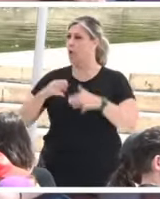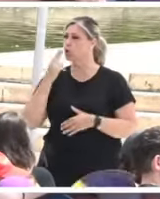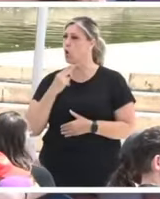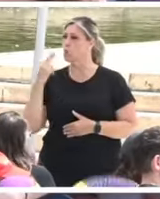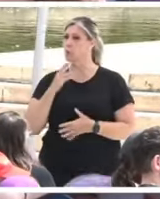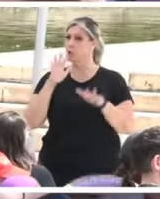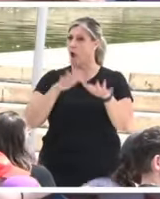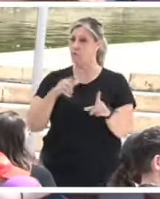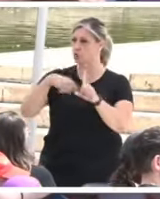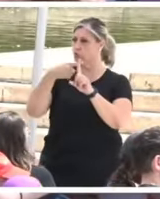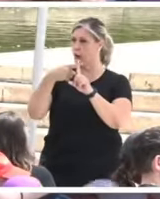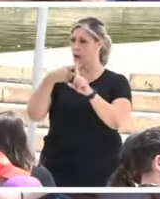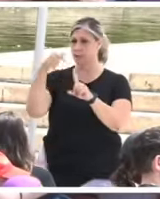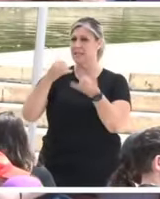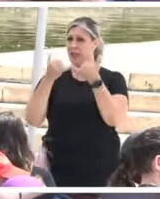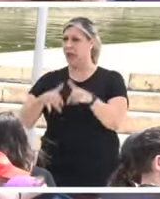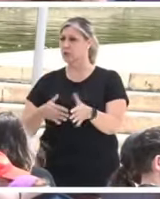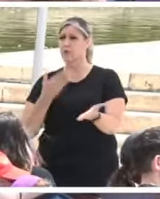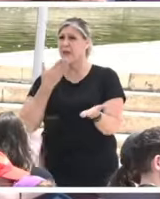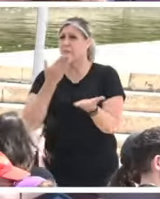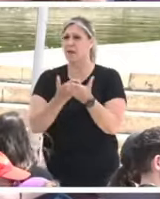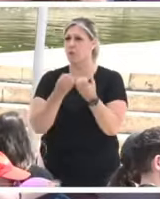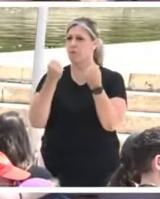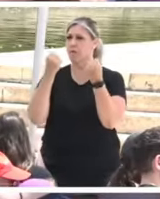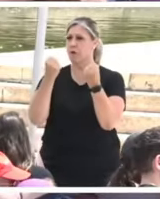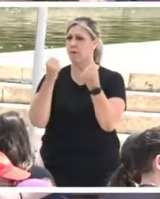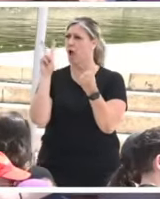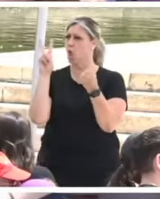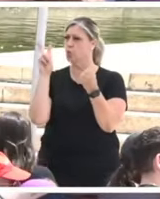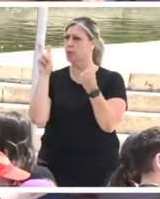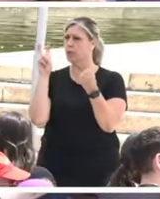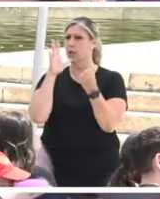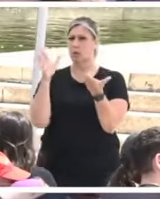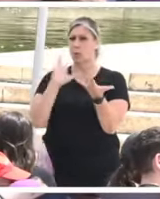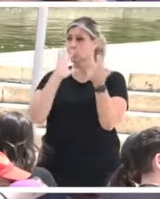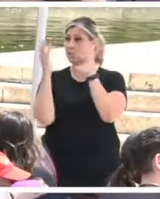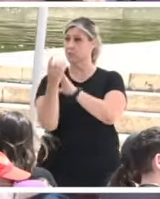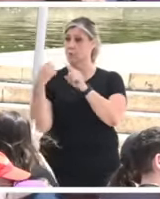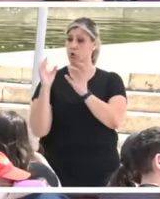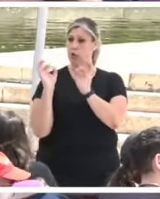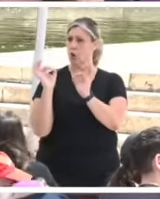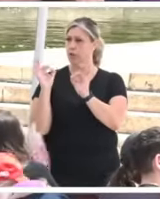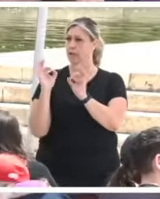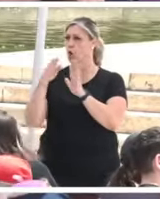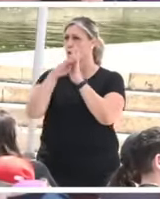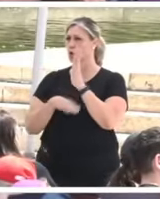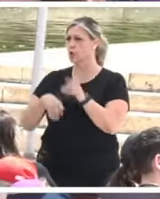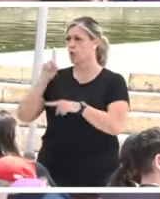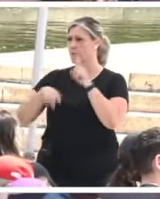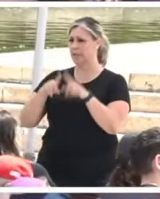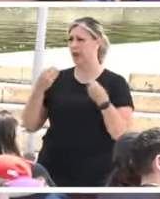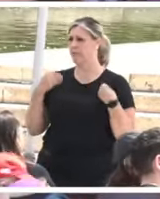compromiso con Sumar, este acto de apelación a una fuerza útil que transforma en lo concreto las condiciones materiales de vida